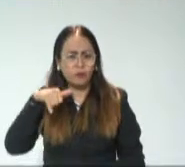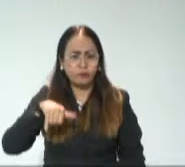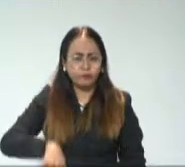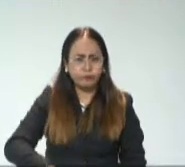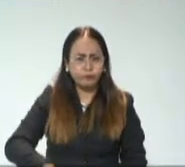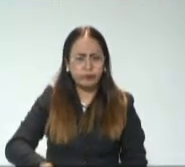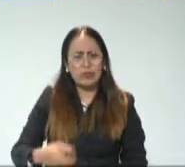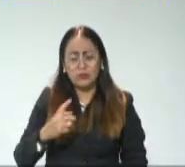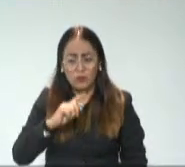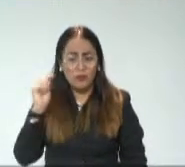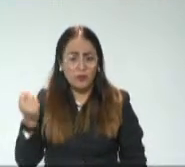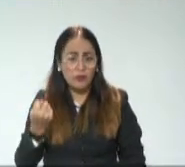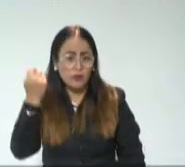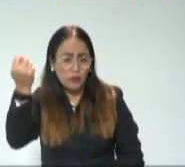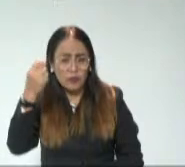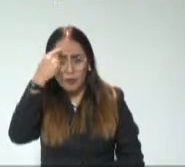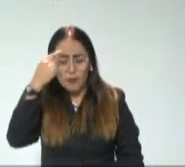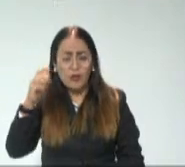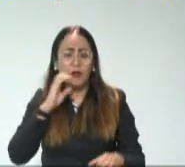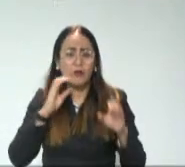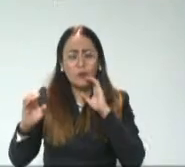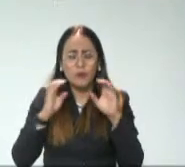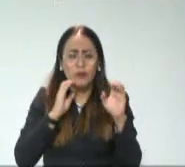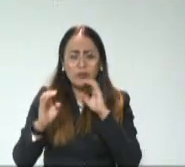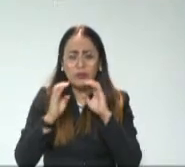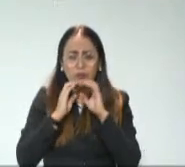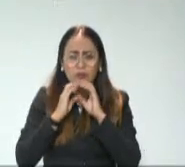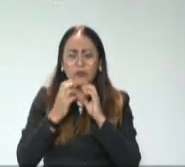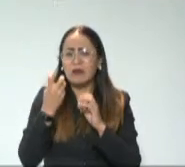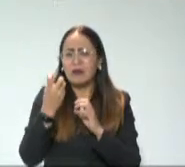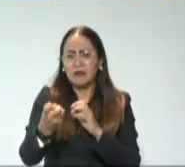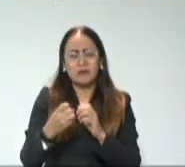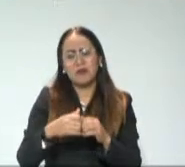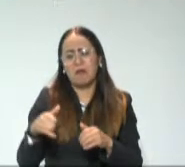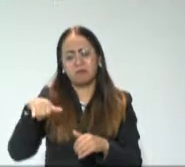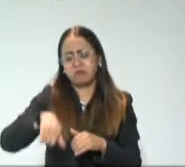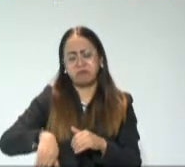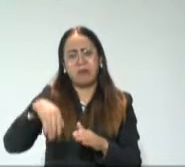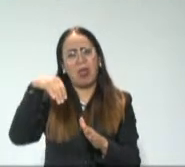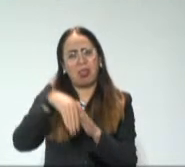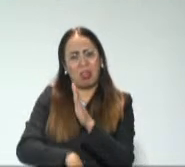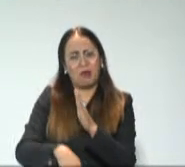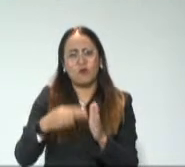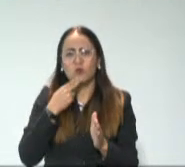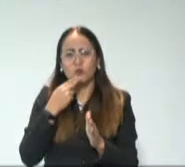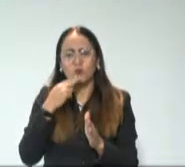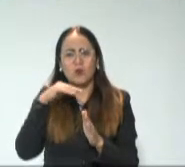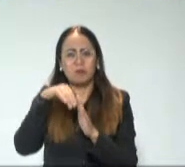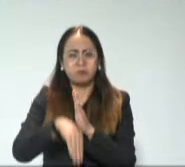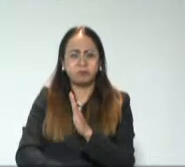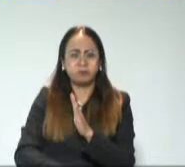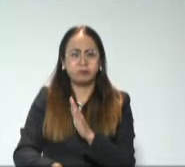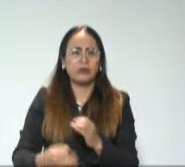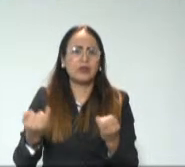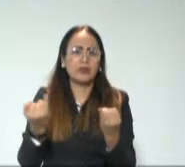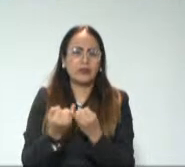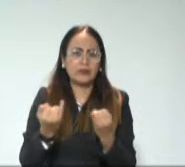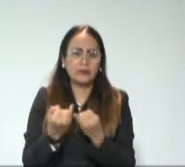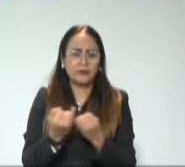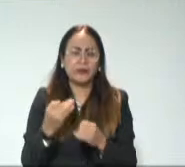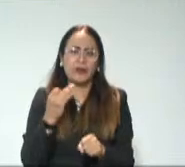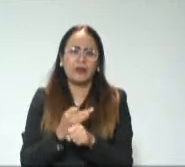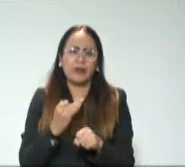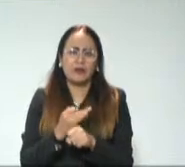fija como tecnología para la comunicación sino que ya está en pleno declive y vean más recientemente lo acelerado que ha